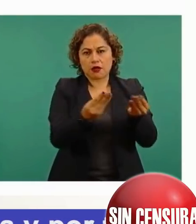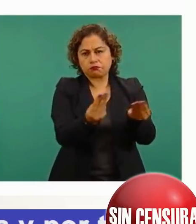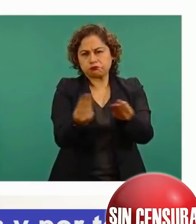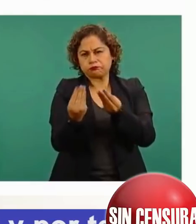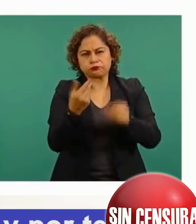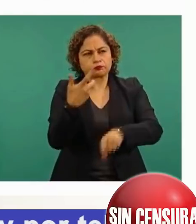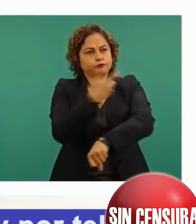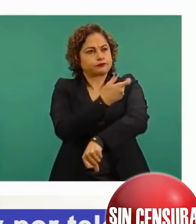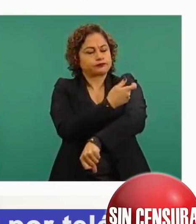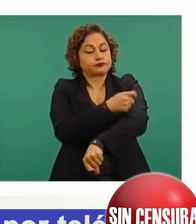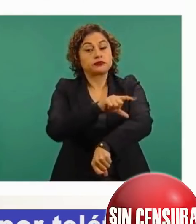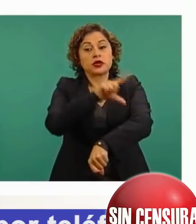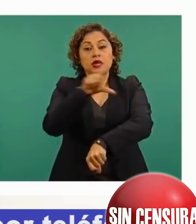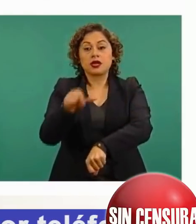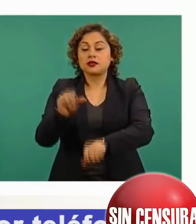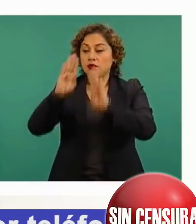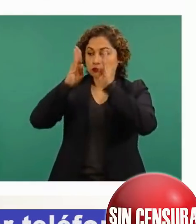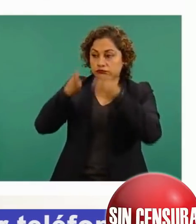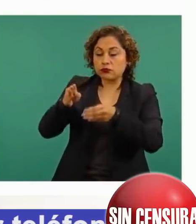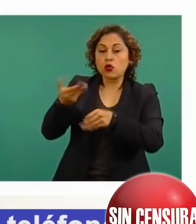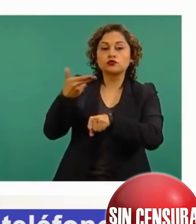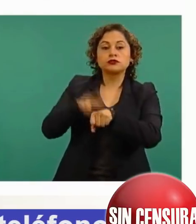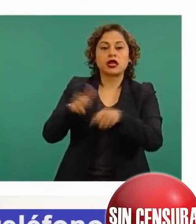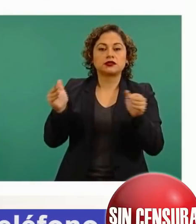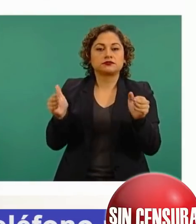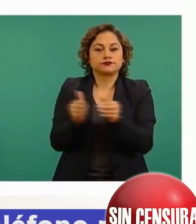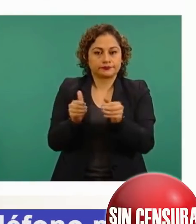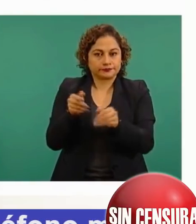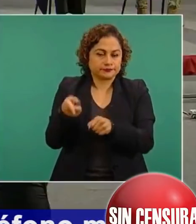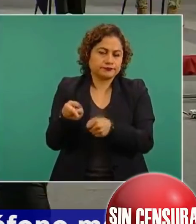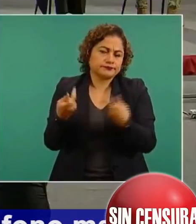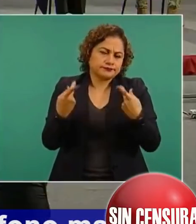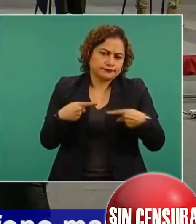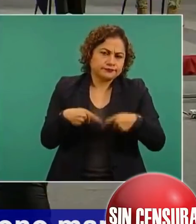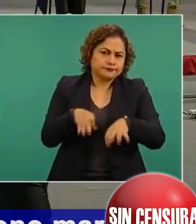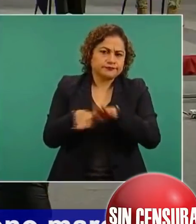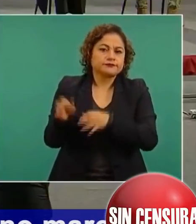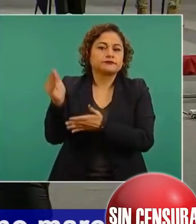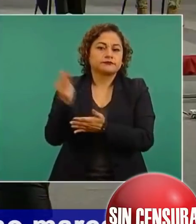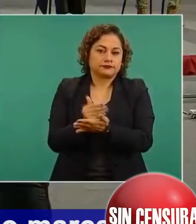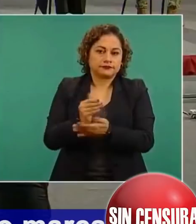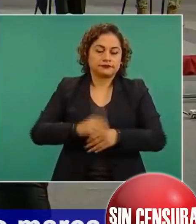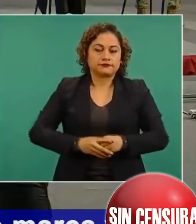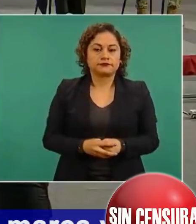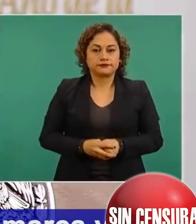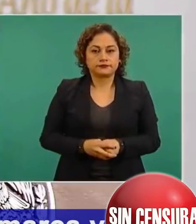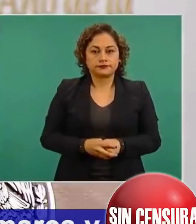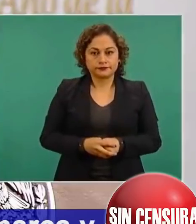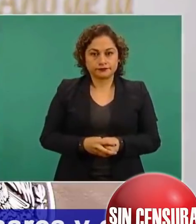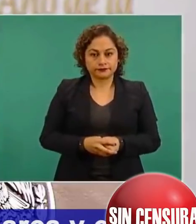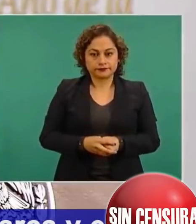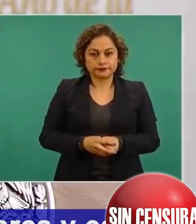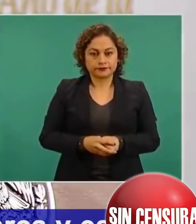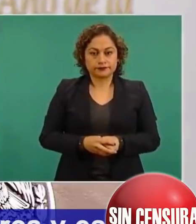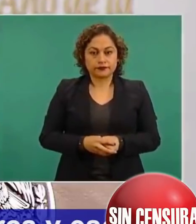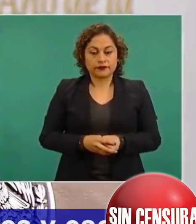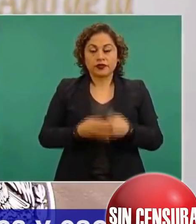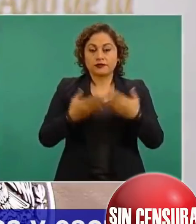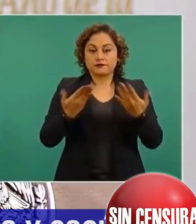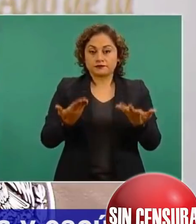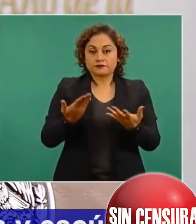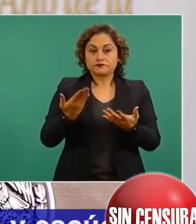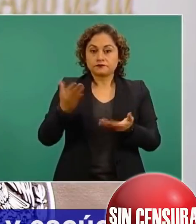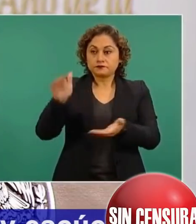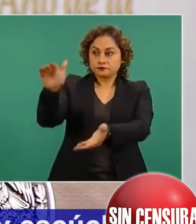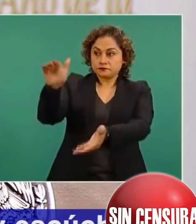son unidades un tanto más pequeñas, donde obviamente hay menos personas por vacunar. Prácticamente se ha terminado con este paquete